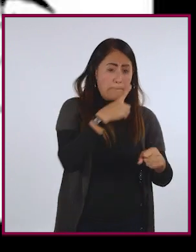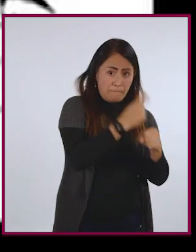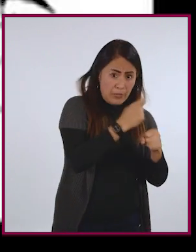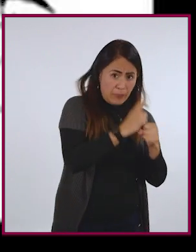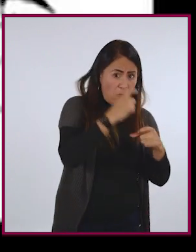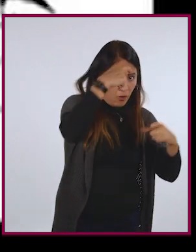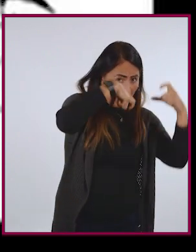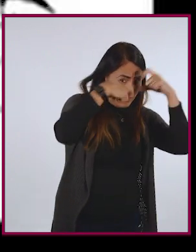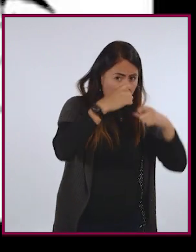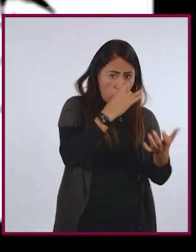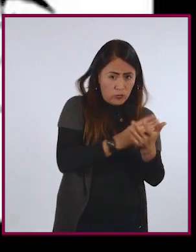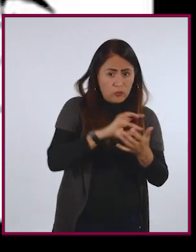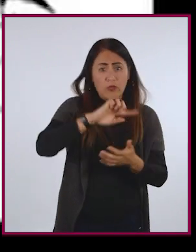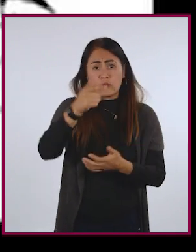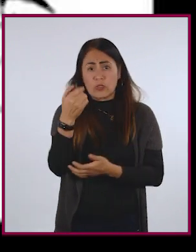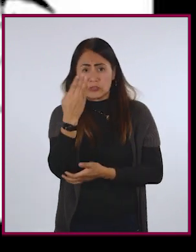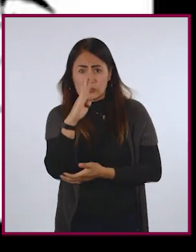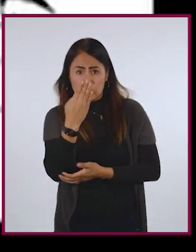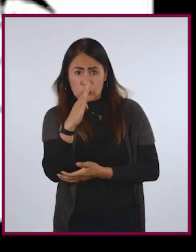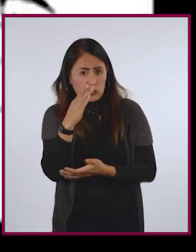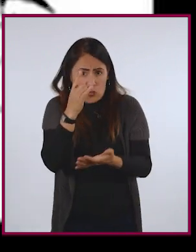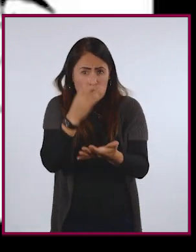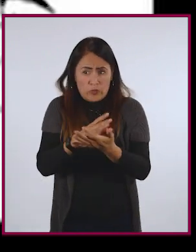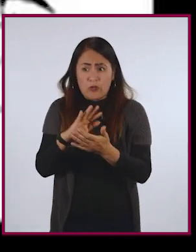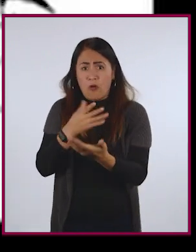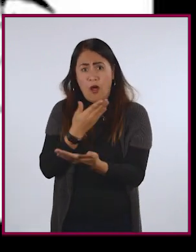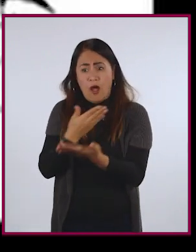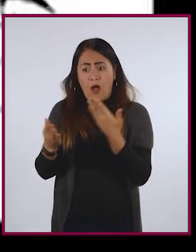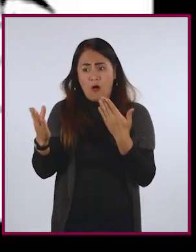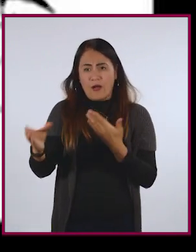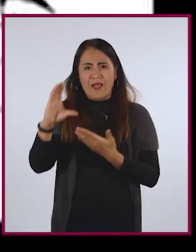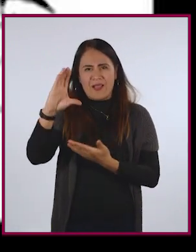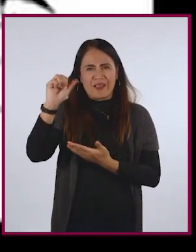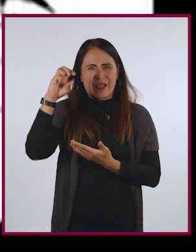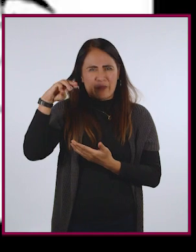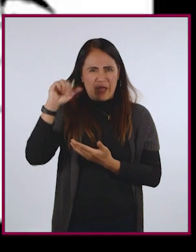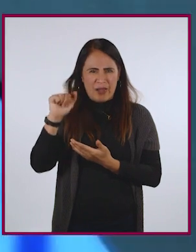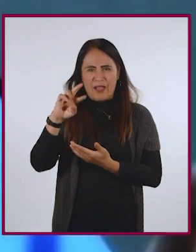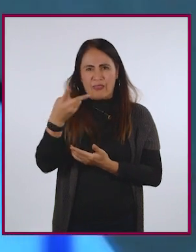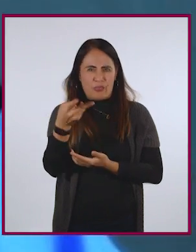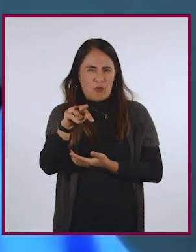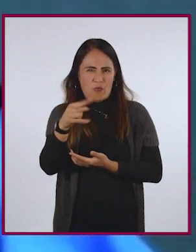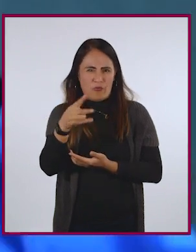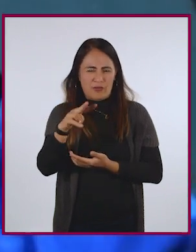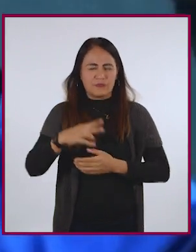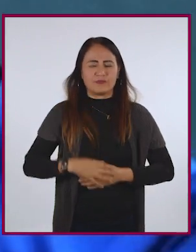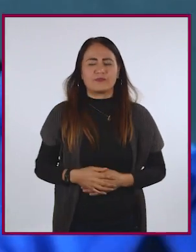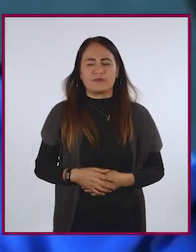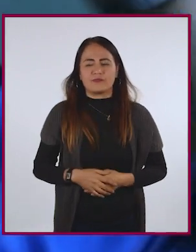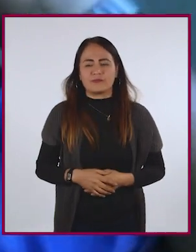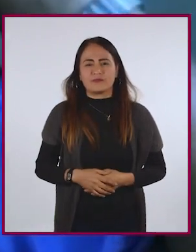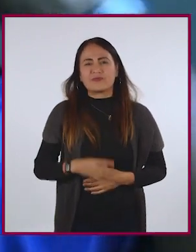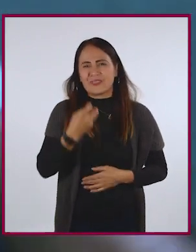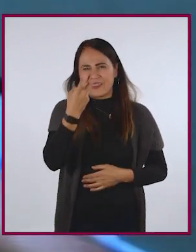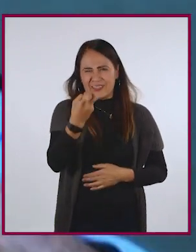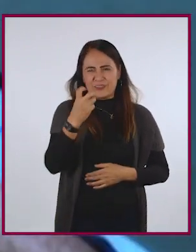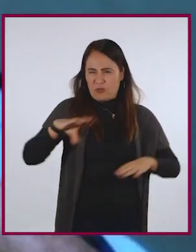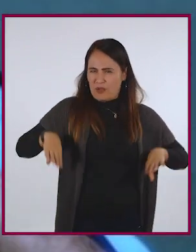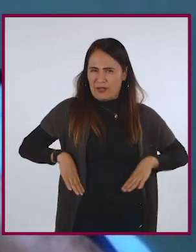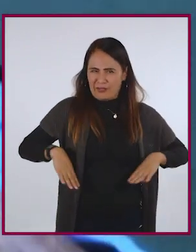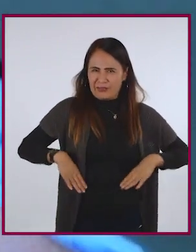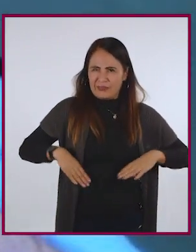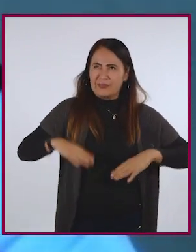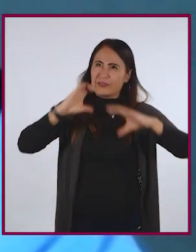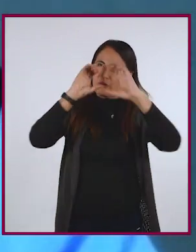lentes o espejos. Y ahora la cámara Schmidt tiene esa característica. Esas características que tiene este